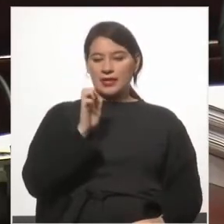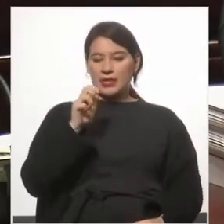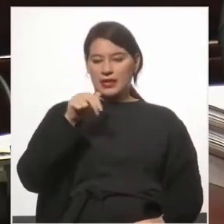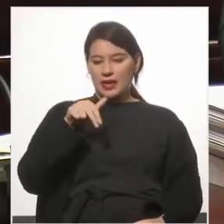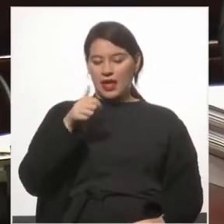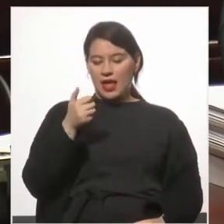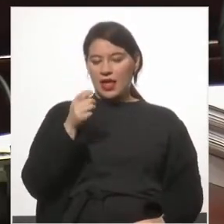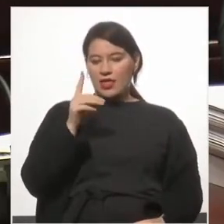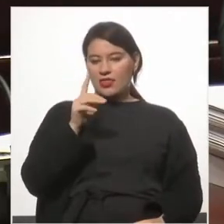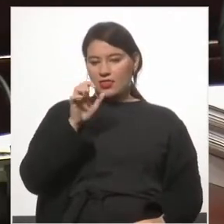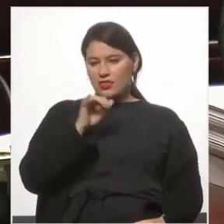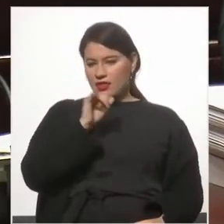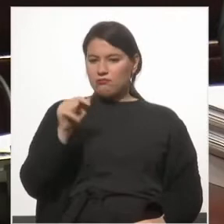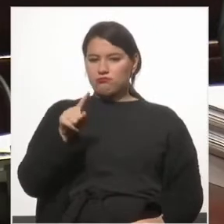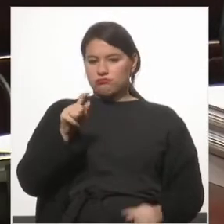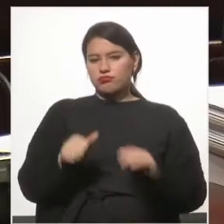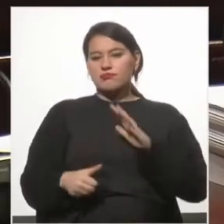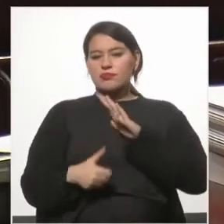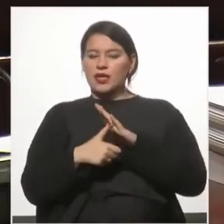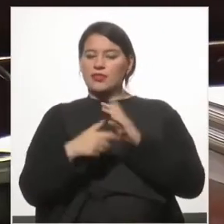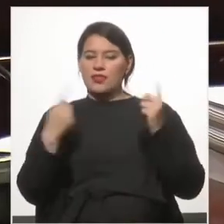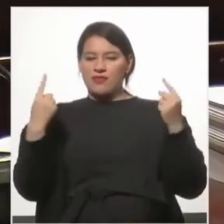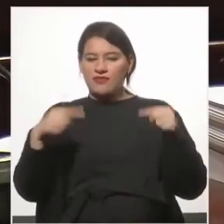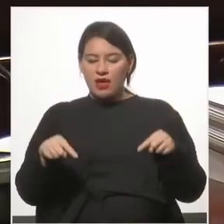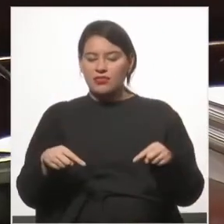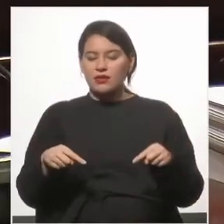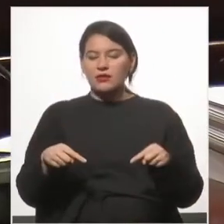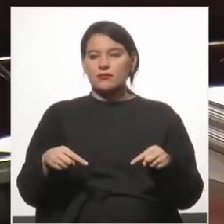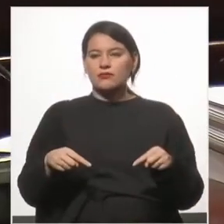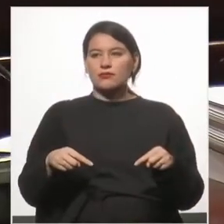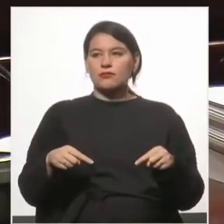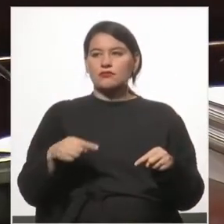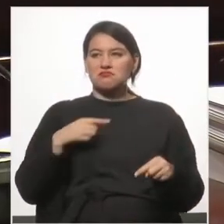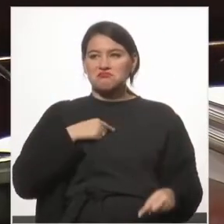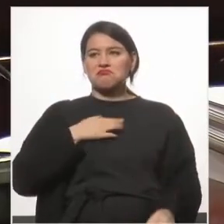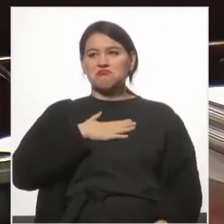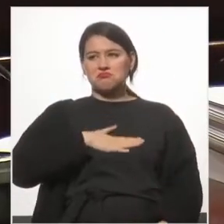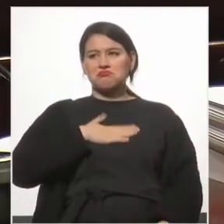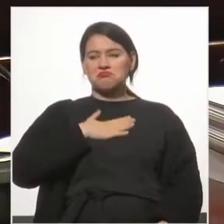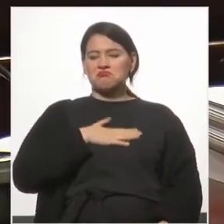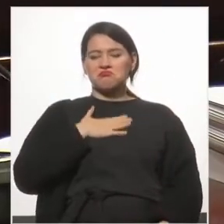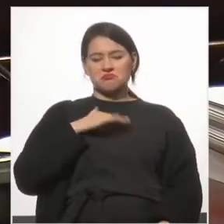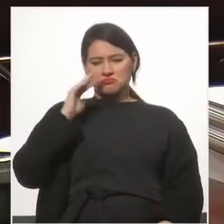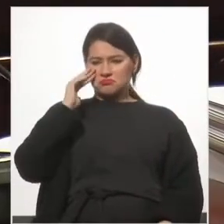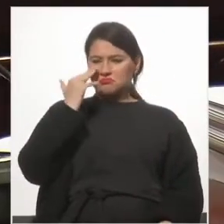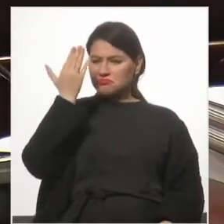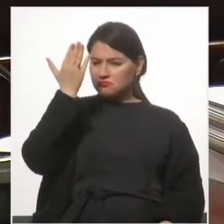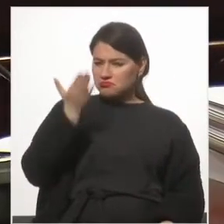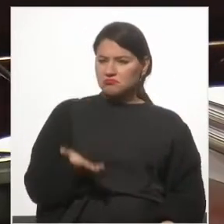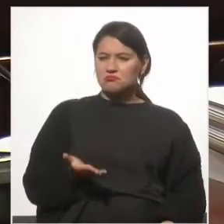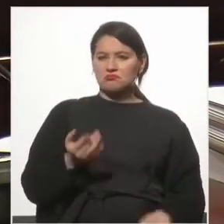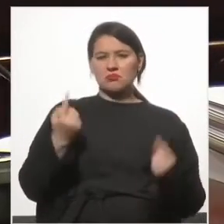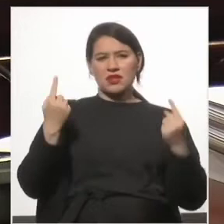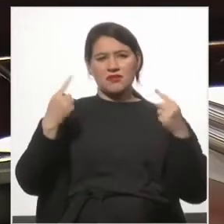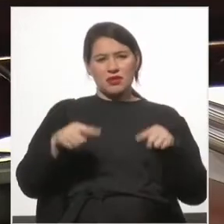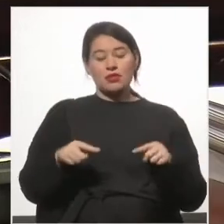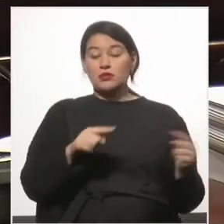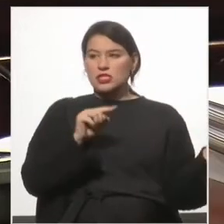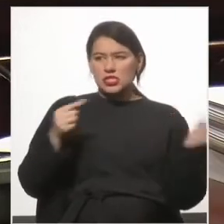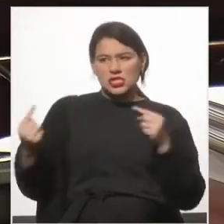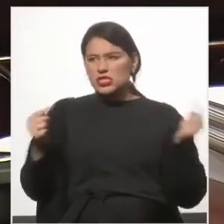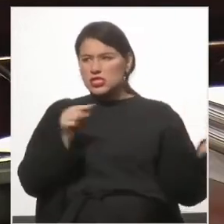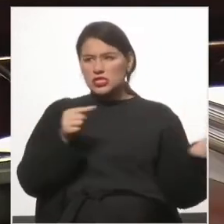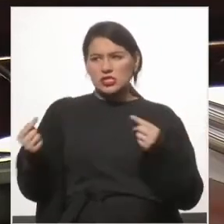que dirigió los debates, que me complazco en reconocer fueron ardorosos,